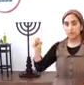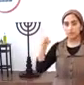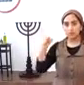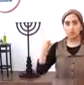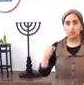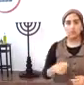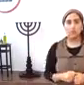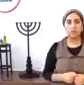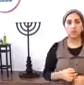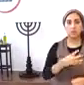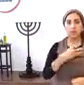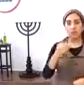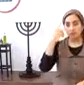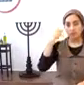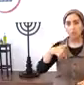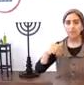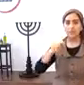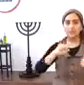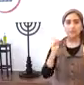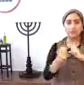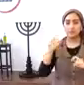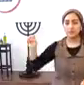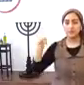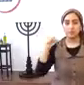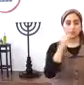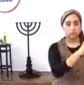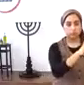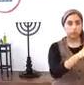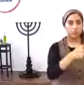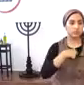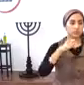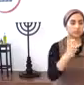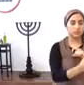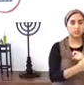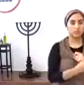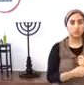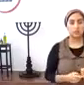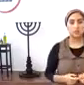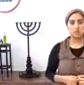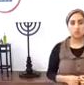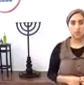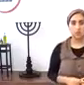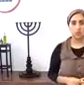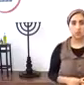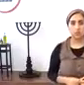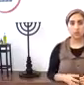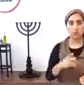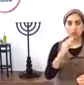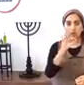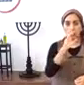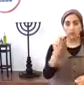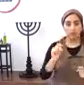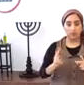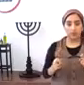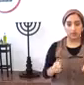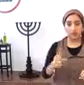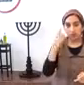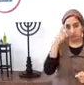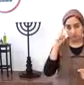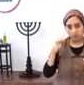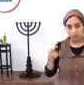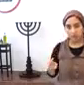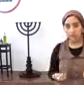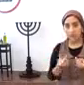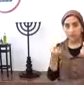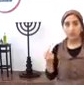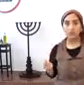Por el talón, para cambiarlas. Y la idea es esta. Los pies presurosos para